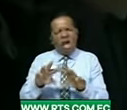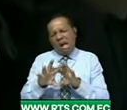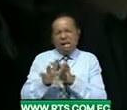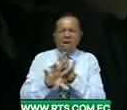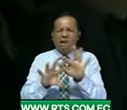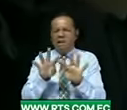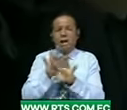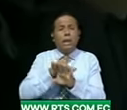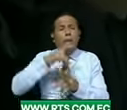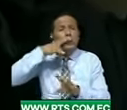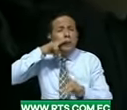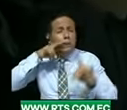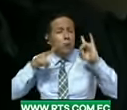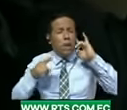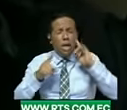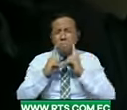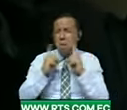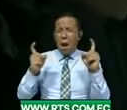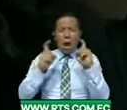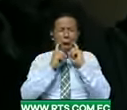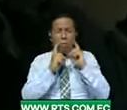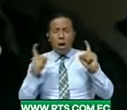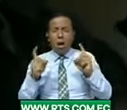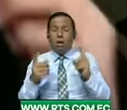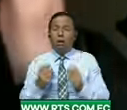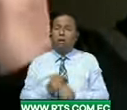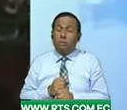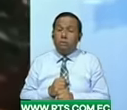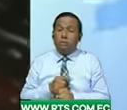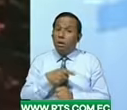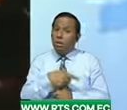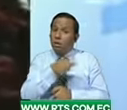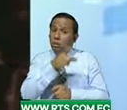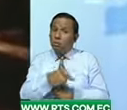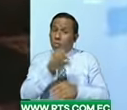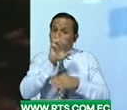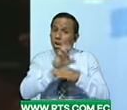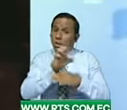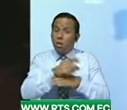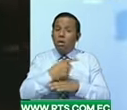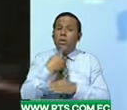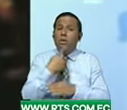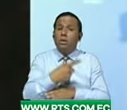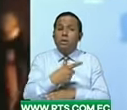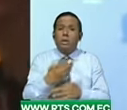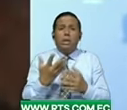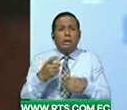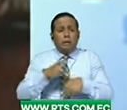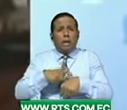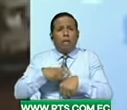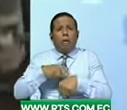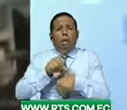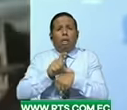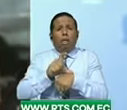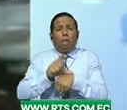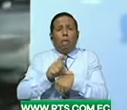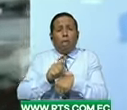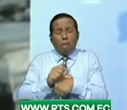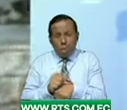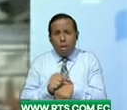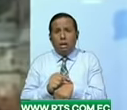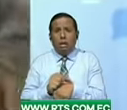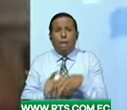niños gritaban. Nuestros compatriotas aseguran que se les acaba el tiempo para salir de Ucrania, pues las